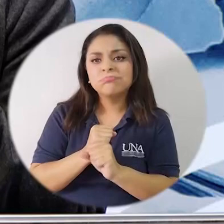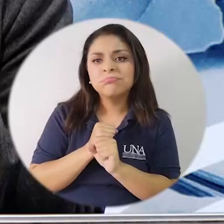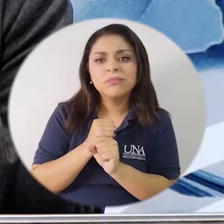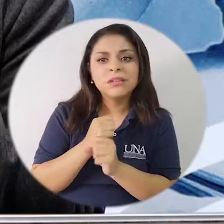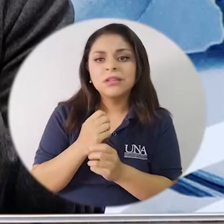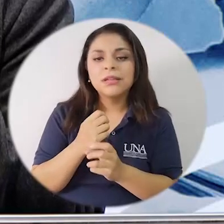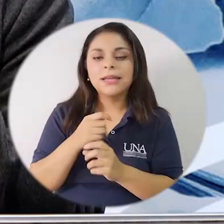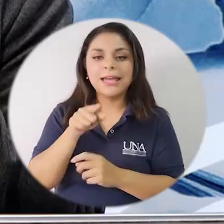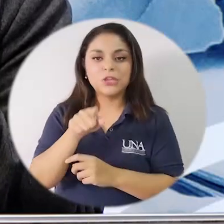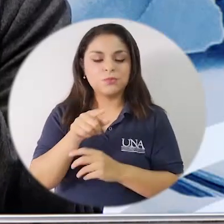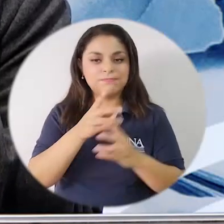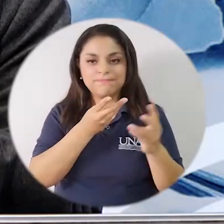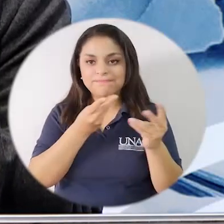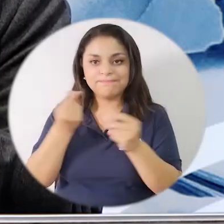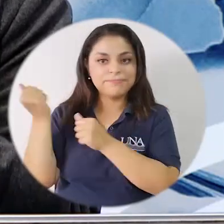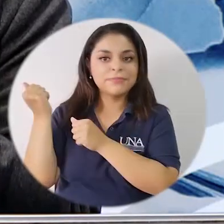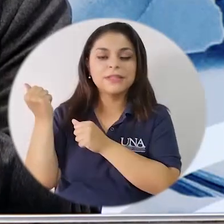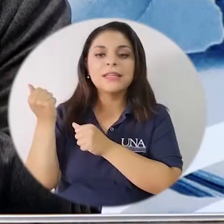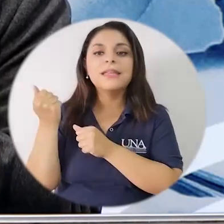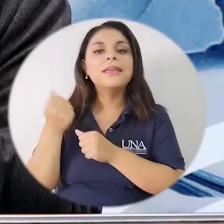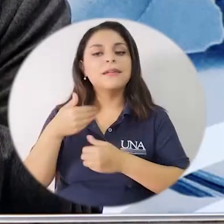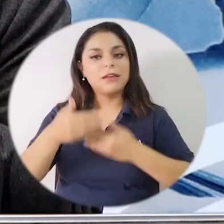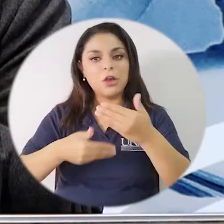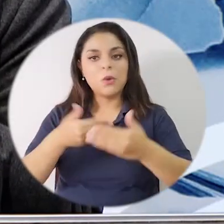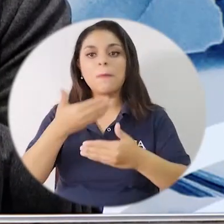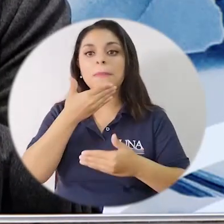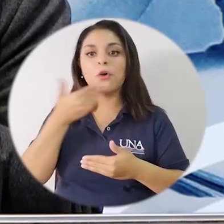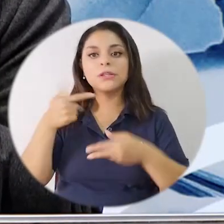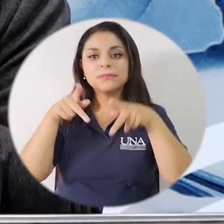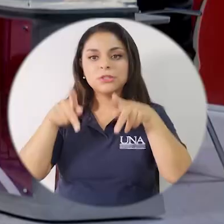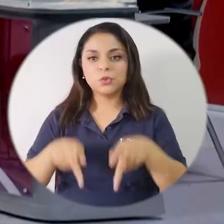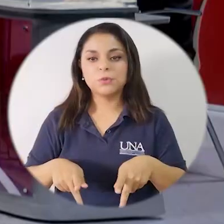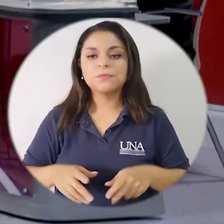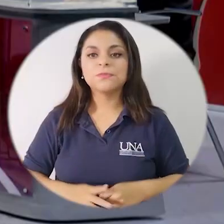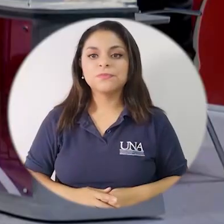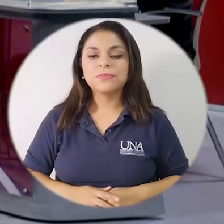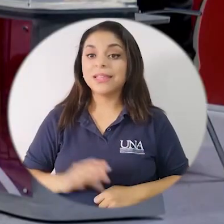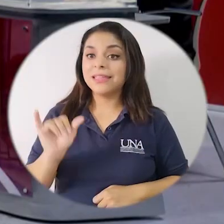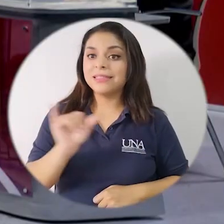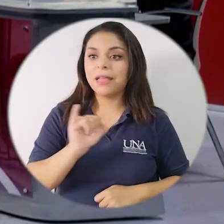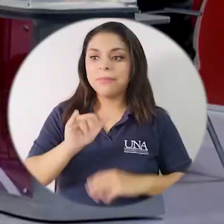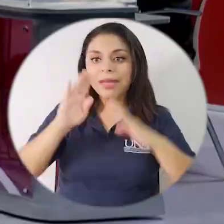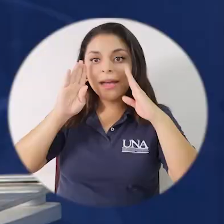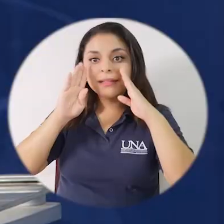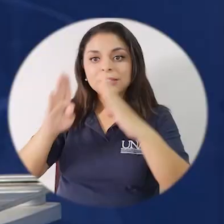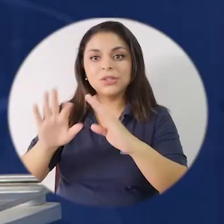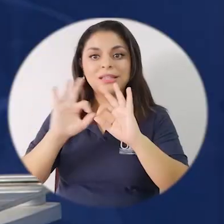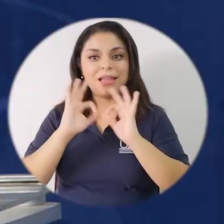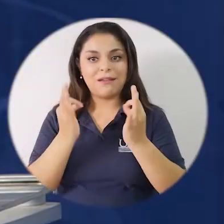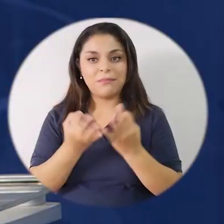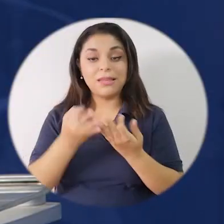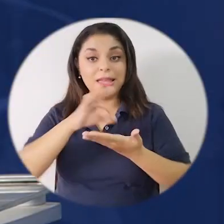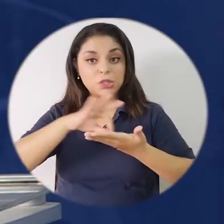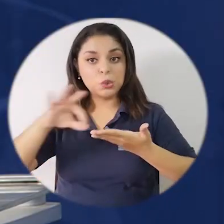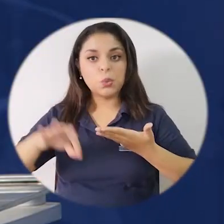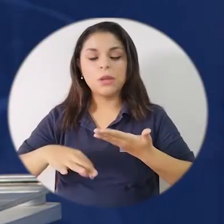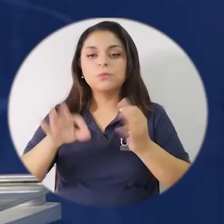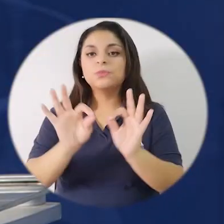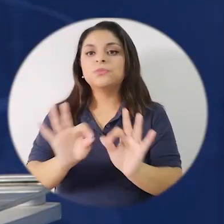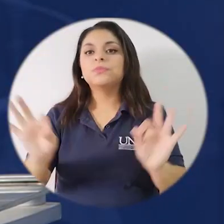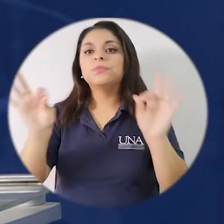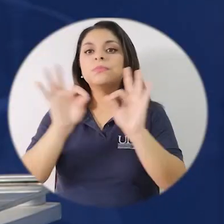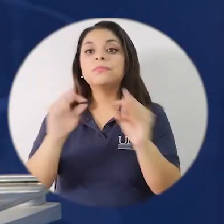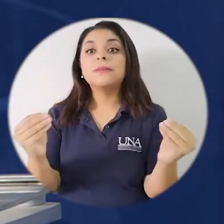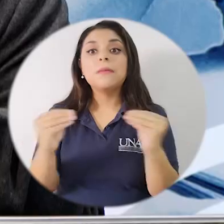y van a ser diferentes. Y todo eso nos va a ayudar a ser mejores personas. Y en esto definitivamente la atención de la familia y de la escuela es fundamental. Y más en